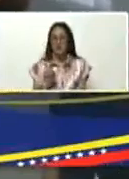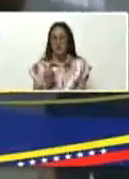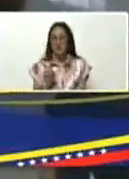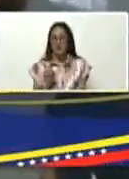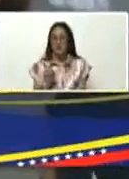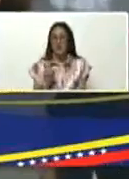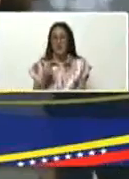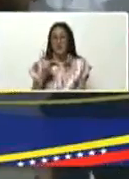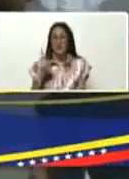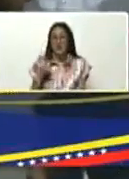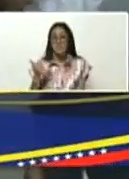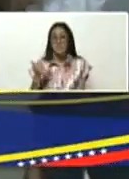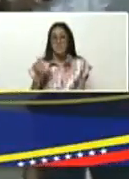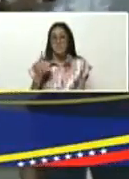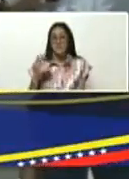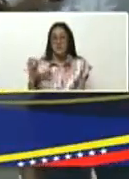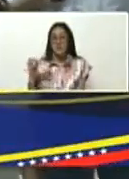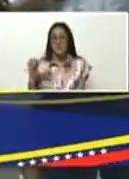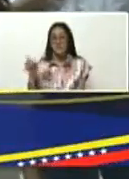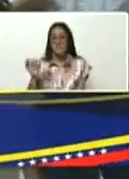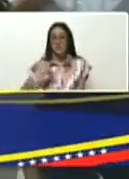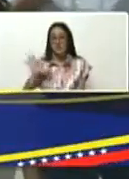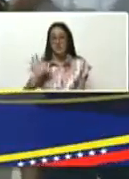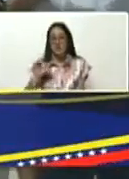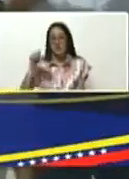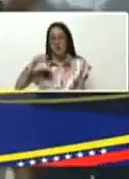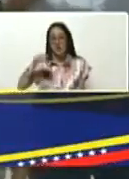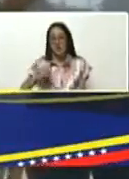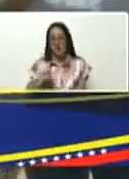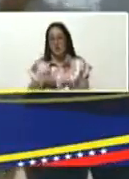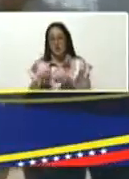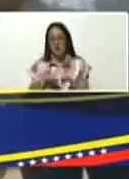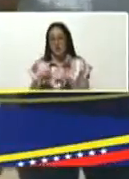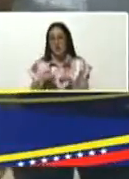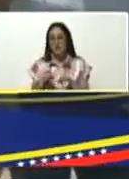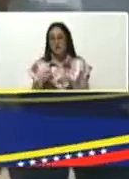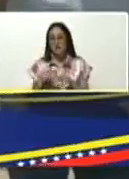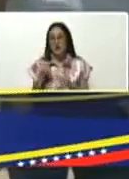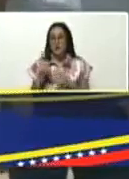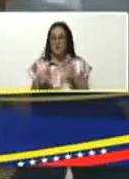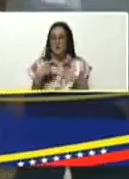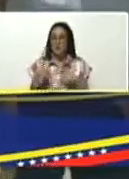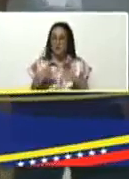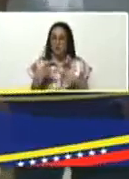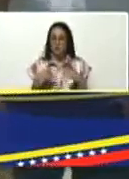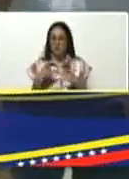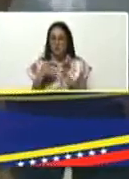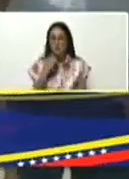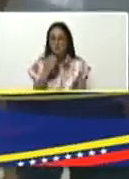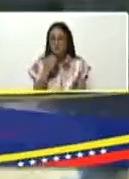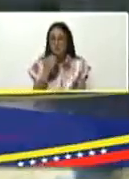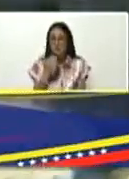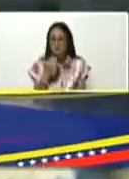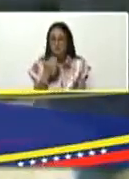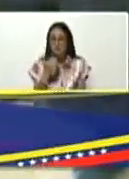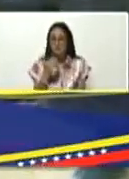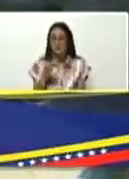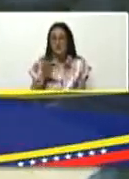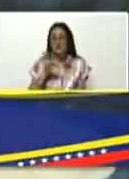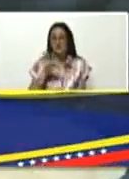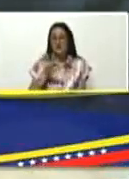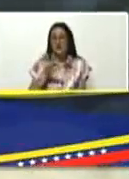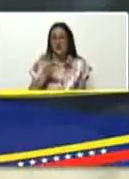el 10% están concentradas acá en Cojedes. Tenemos una producción de aproximadamente 5